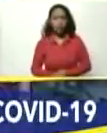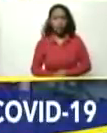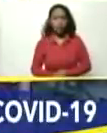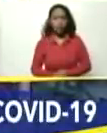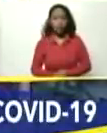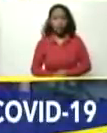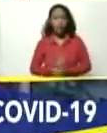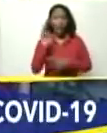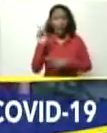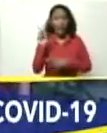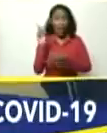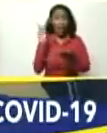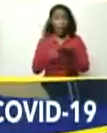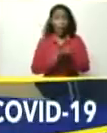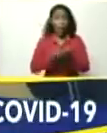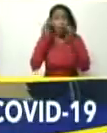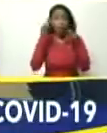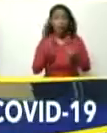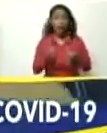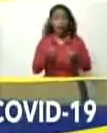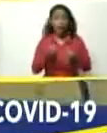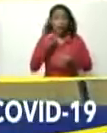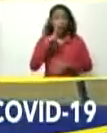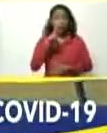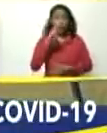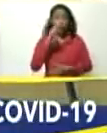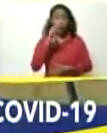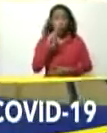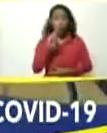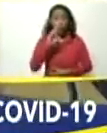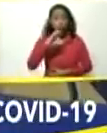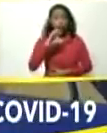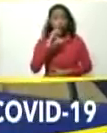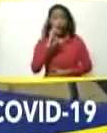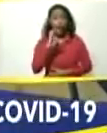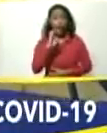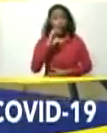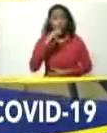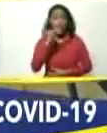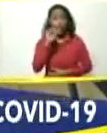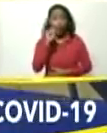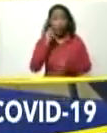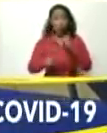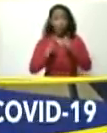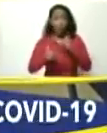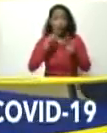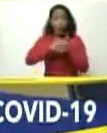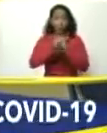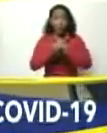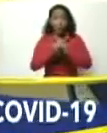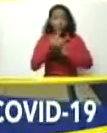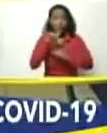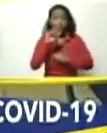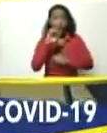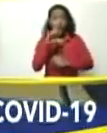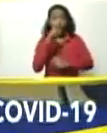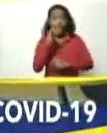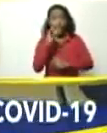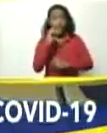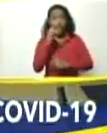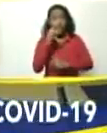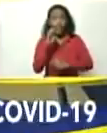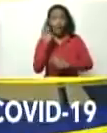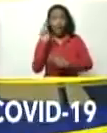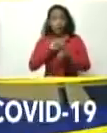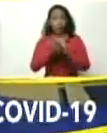Es que a ella le iban a poner originalmente Lucrecia. Y a última hora le pusieron Yelitze.